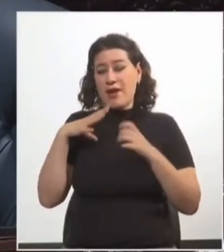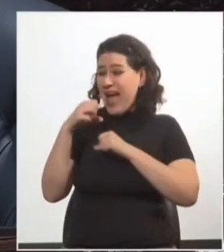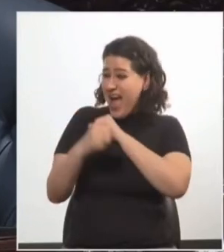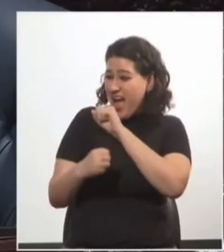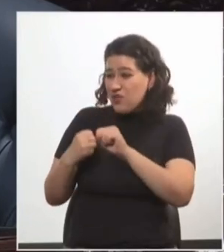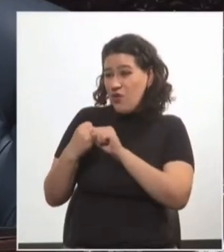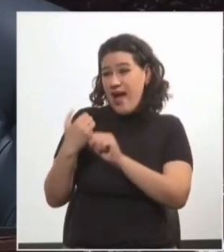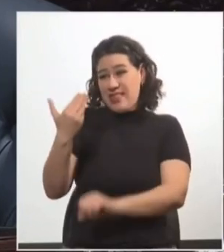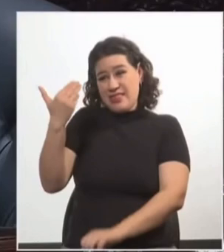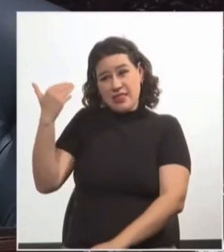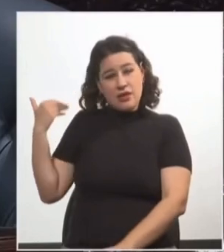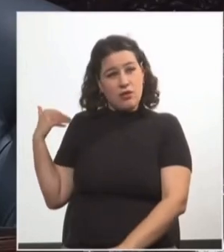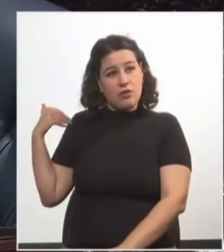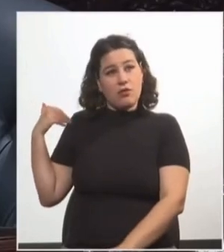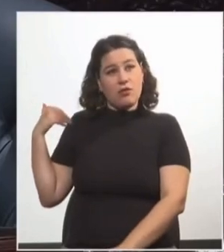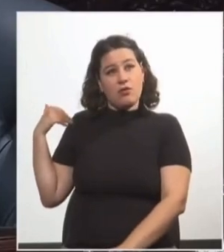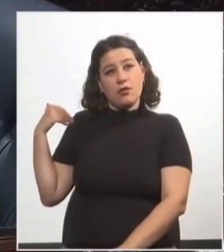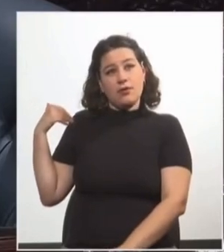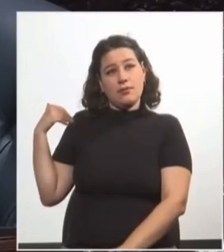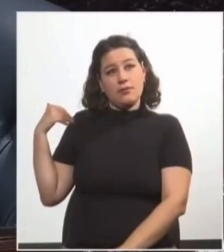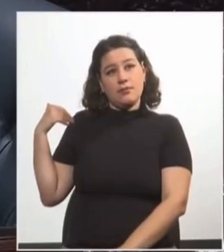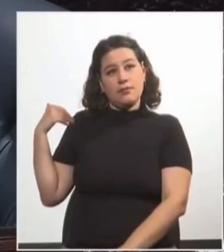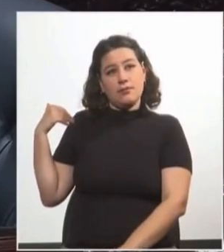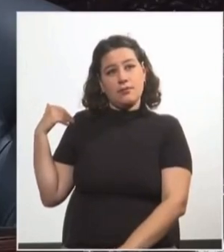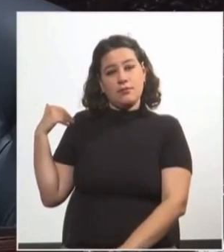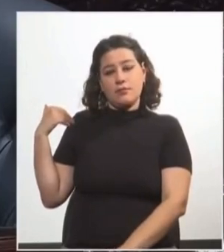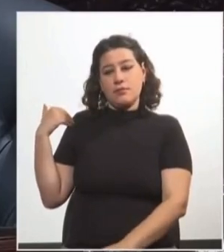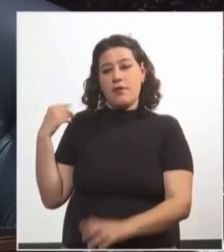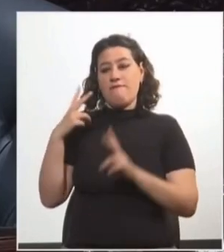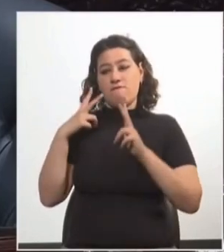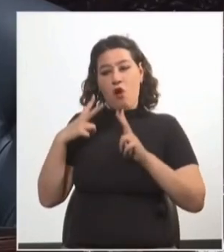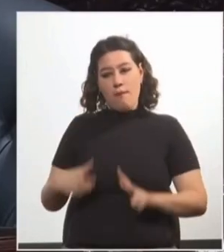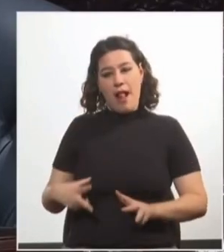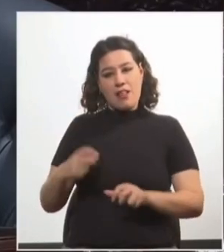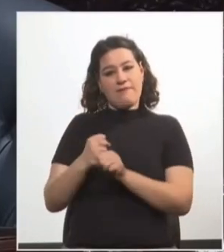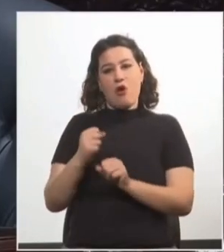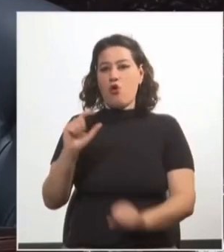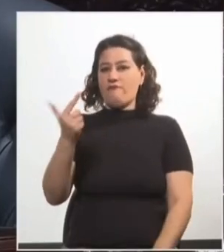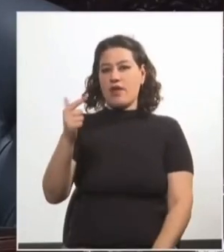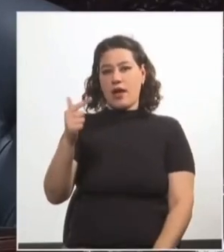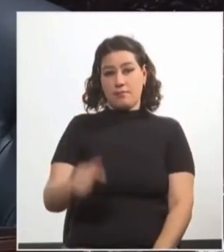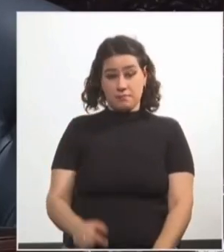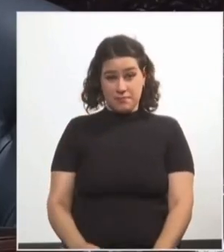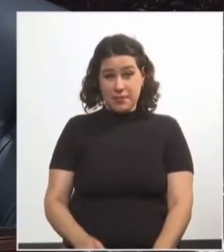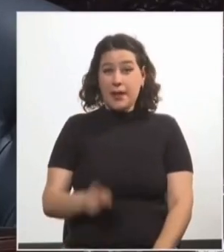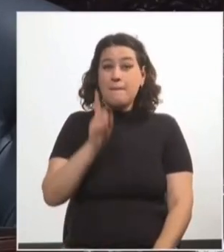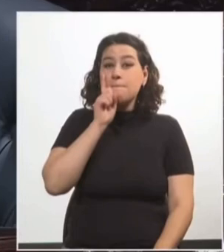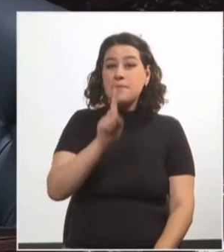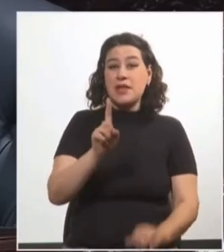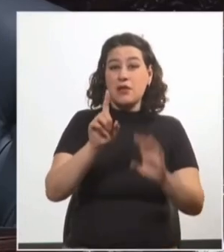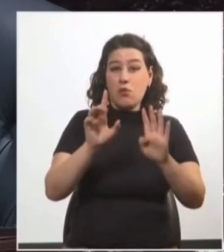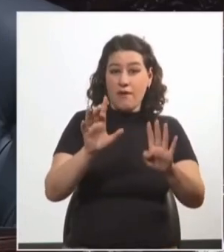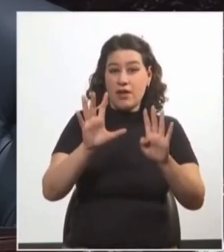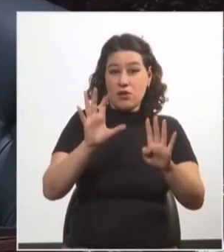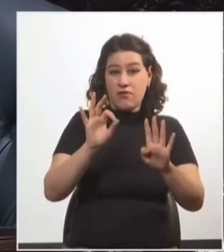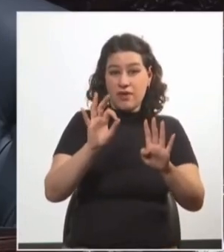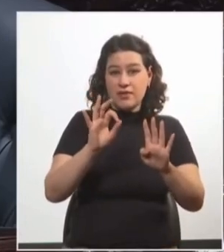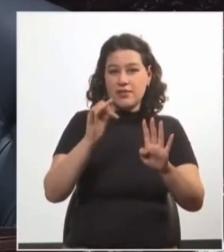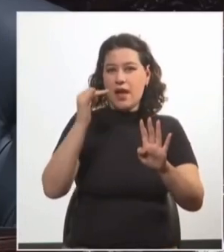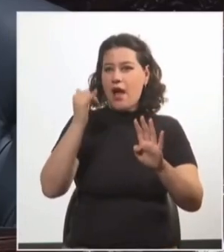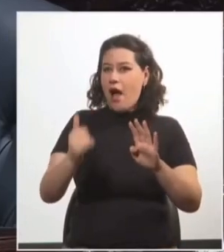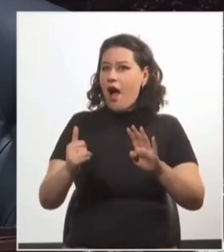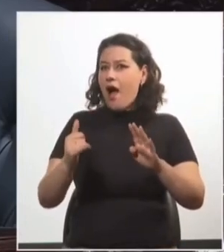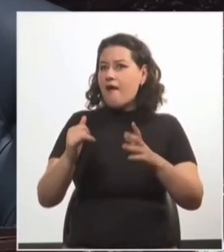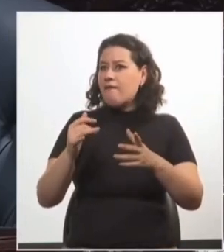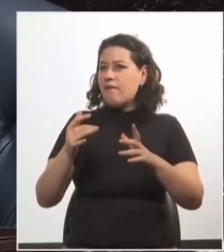anteriores eran el mar de la informalidad. La década del 90 llegó a tener niveles